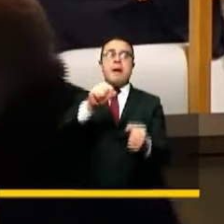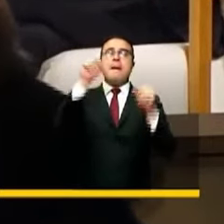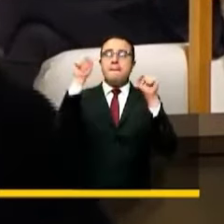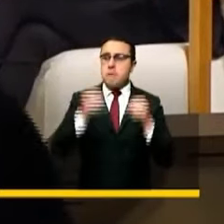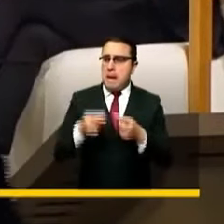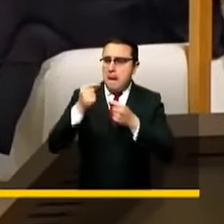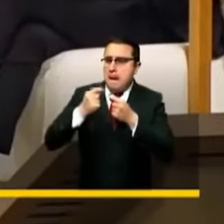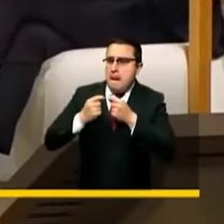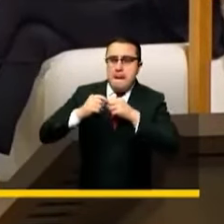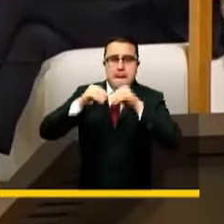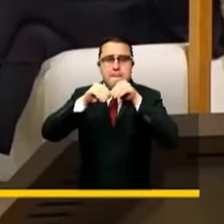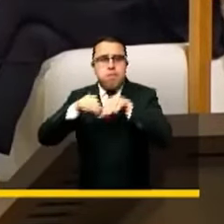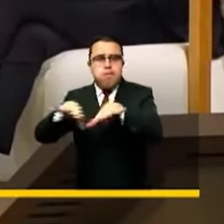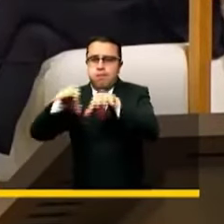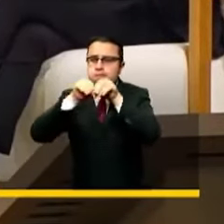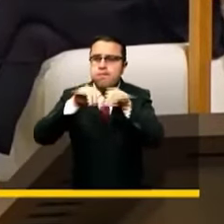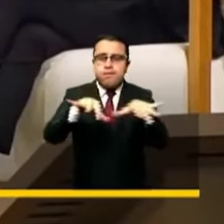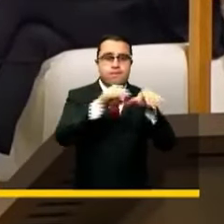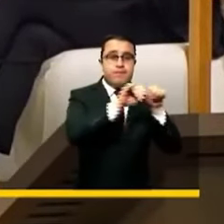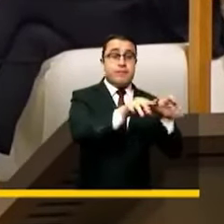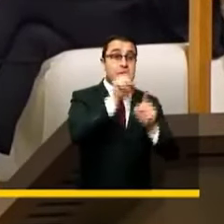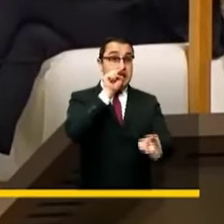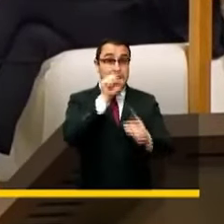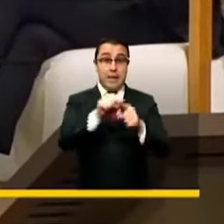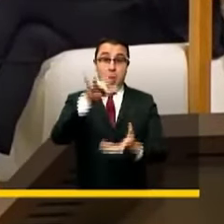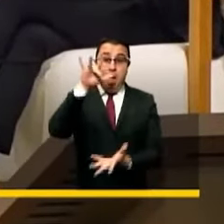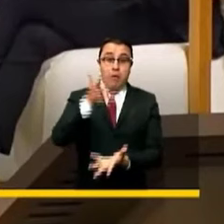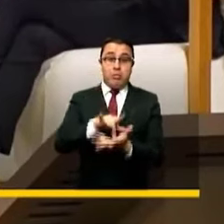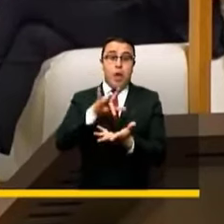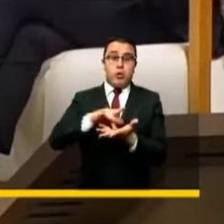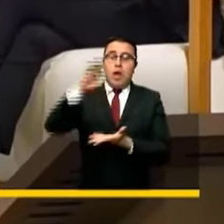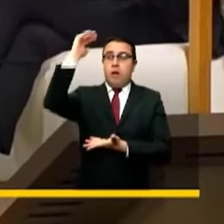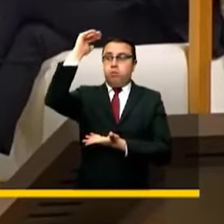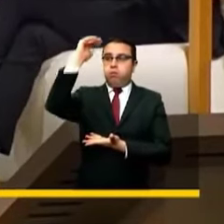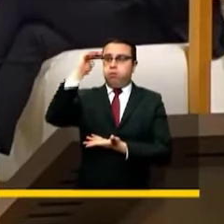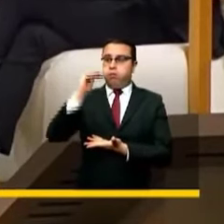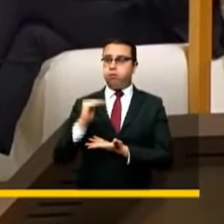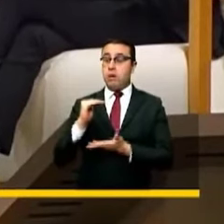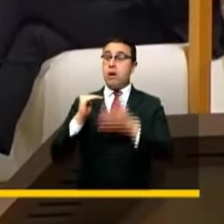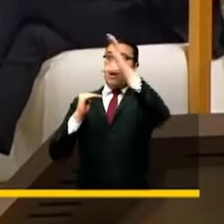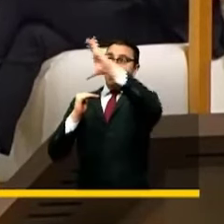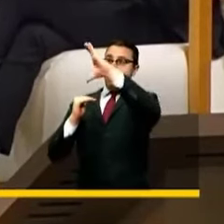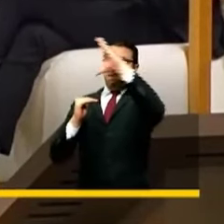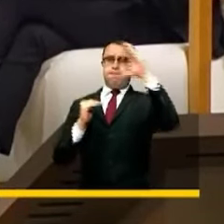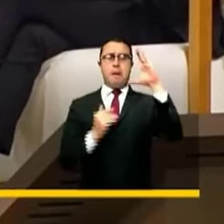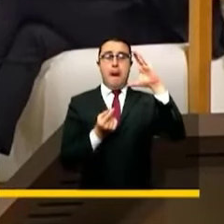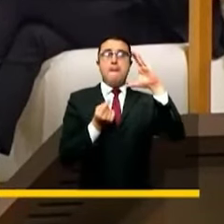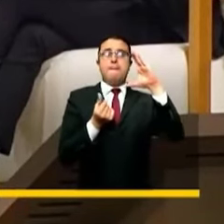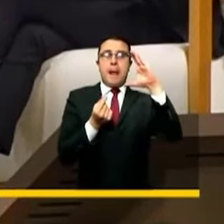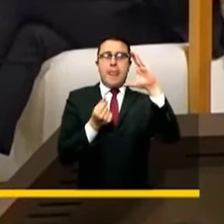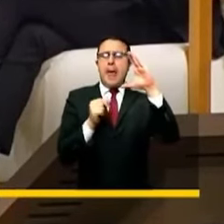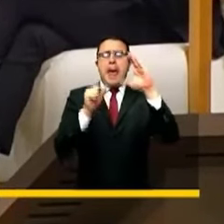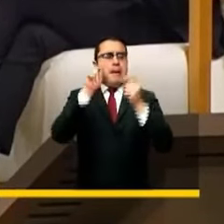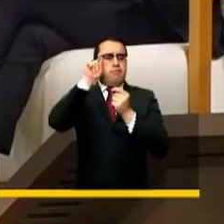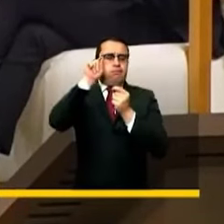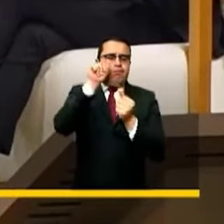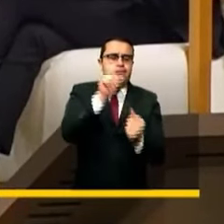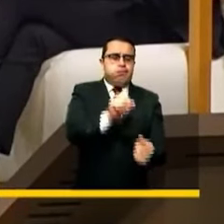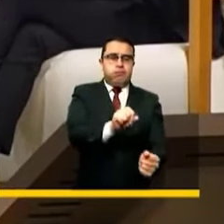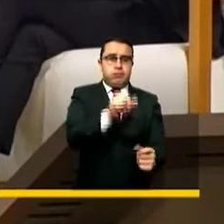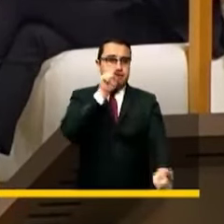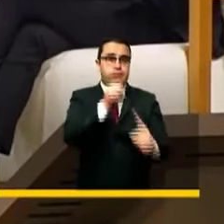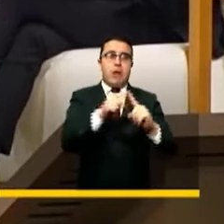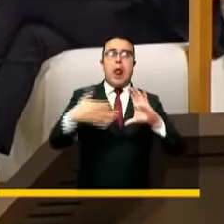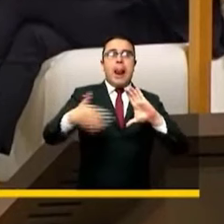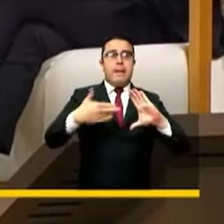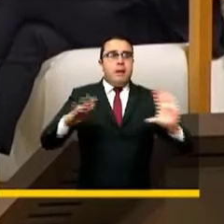con el fin de disminuir la deuda y aumentar el espacio fiscal de cada estado. Unos tendrán